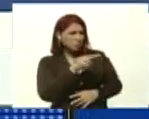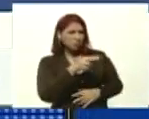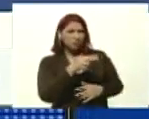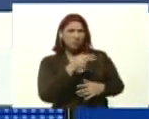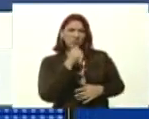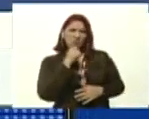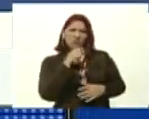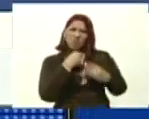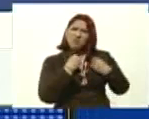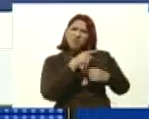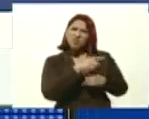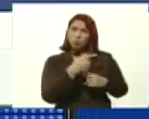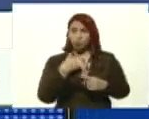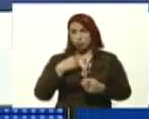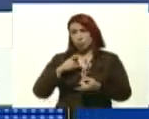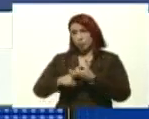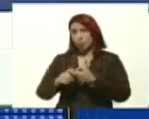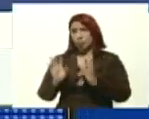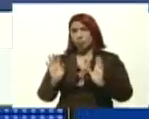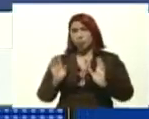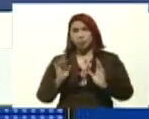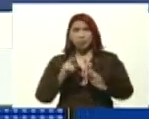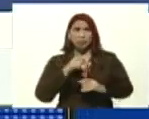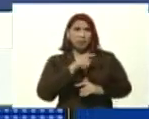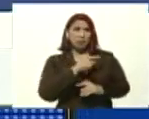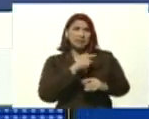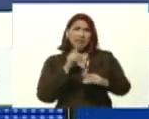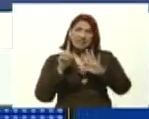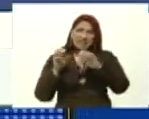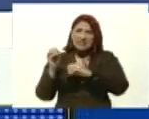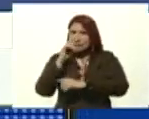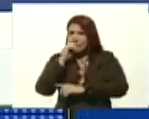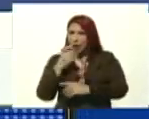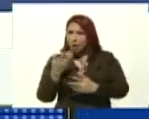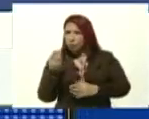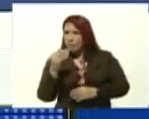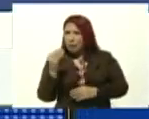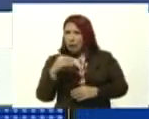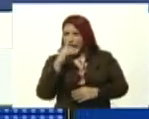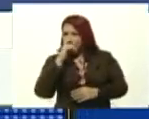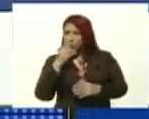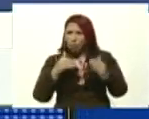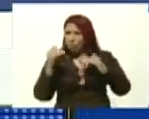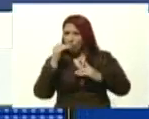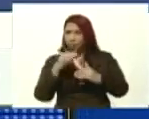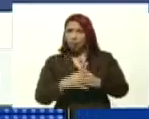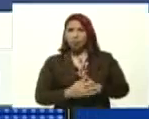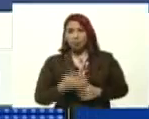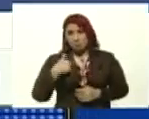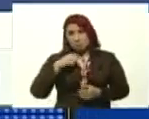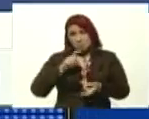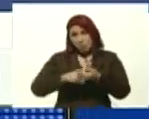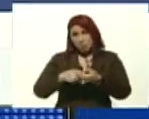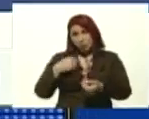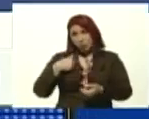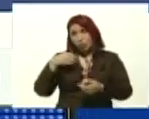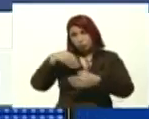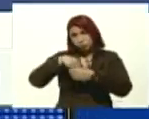¿Con quién vives tú aquí? No, con mi esposo, una señora de 60 años, me dice ella, poco más. Con mi esposo.